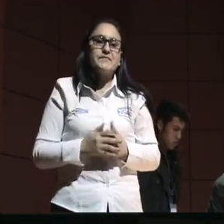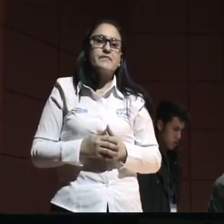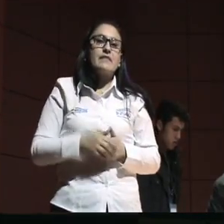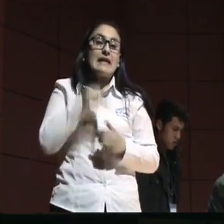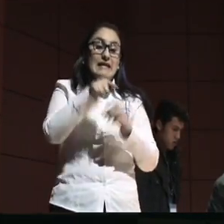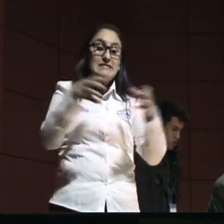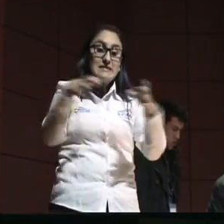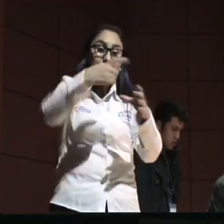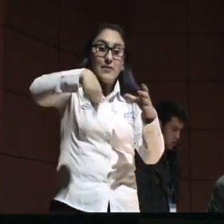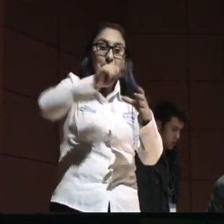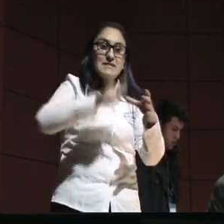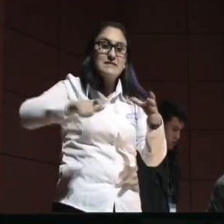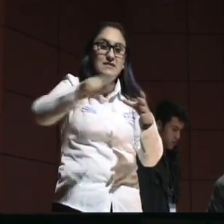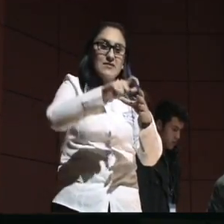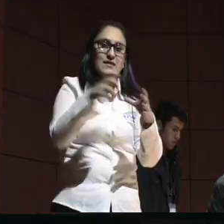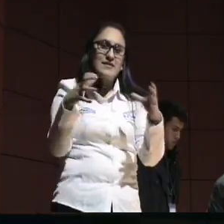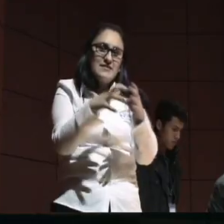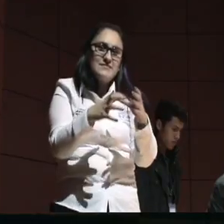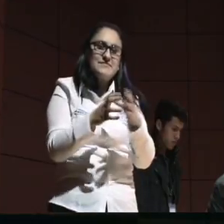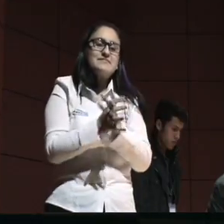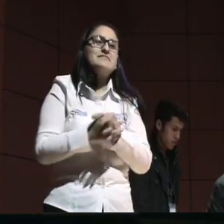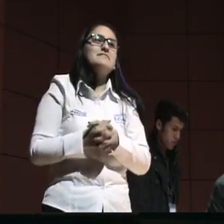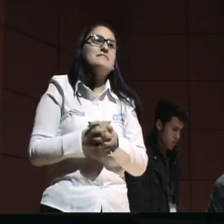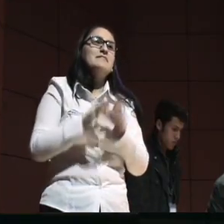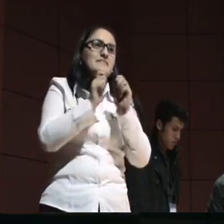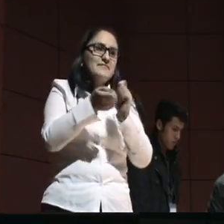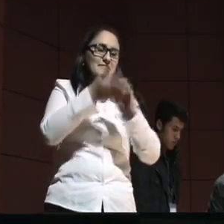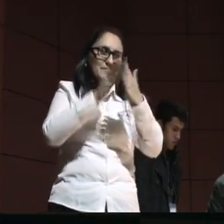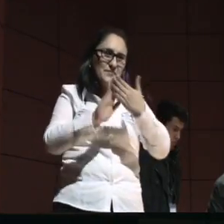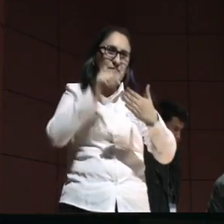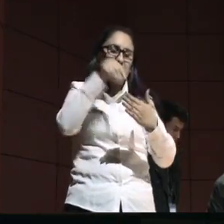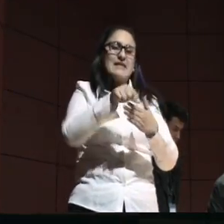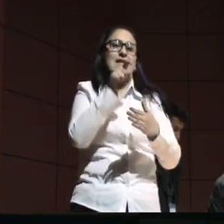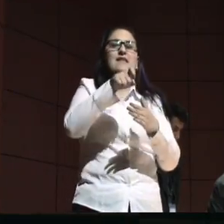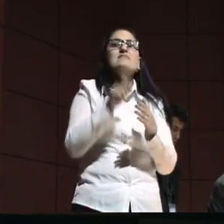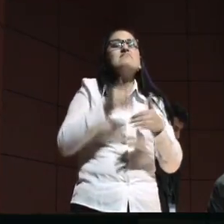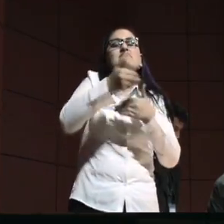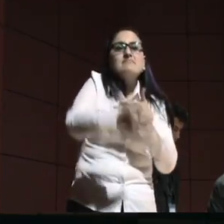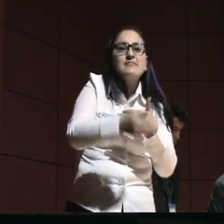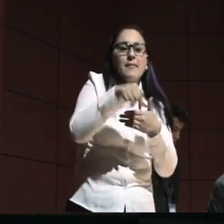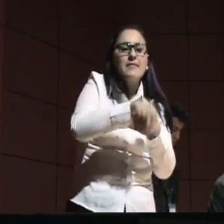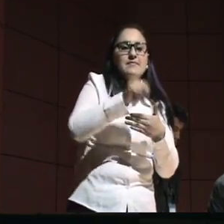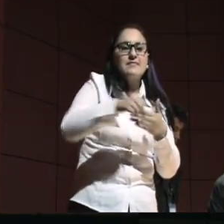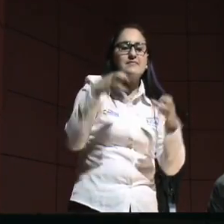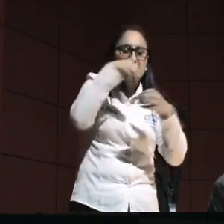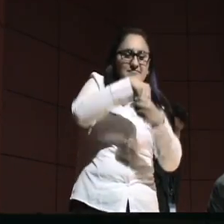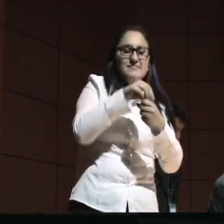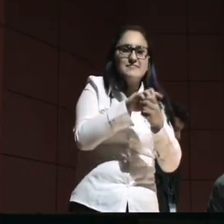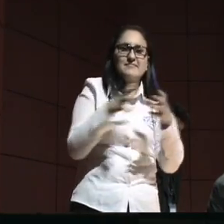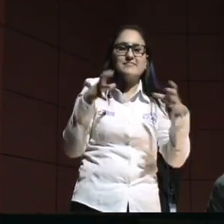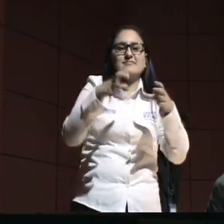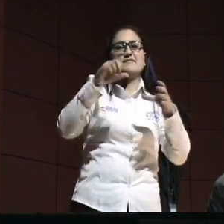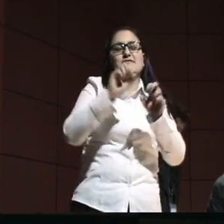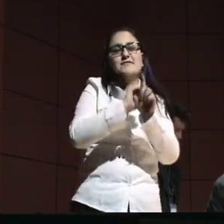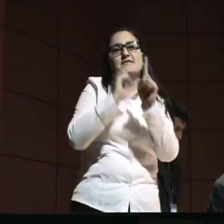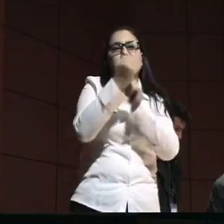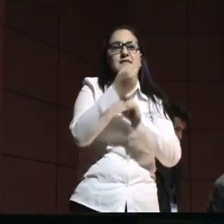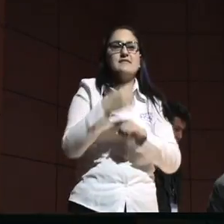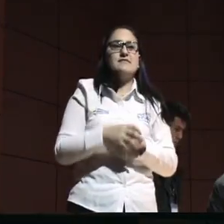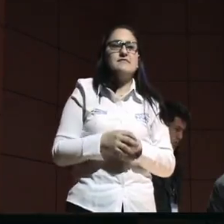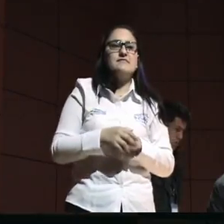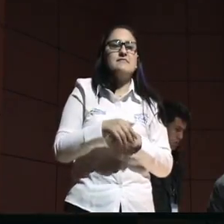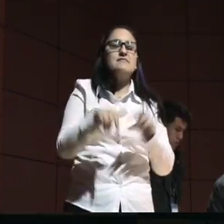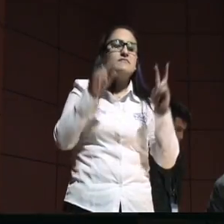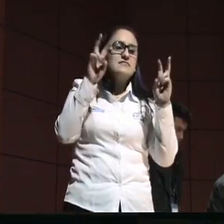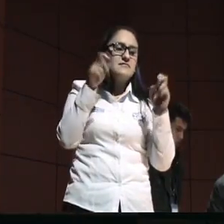Ese grupo de personas se traduce como comunidad, que viene siendo el siguiente paso para que exista cualquier sociedad, que en